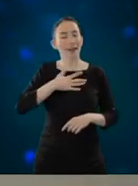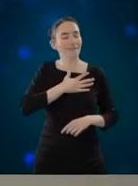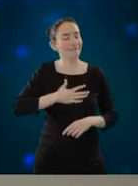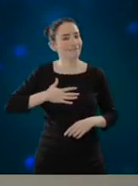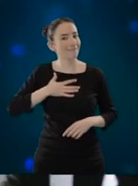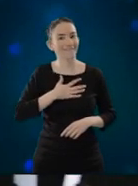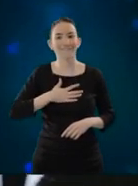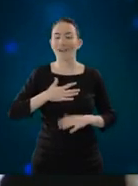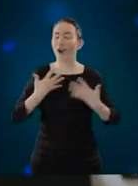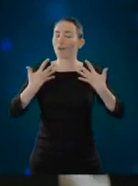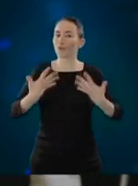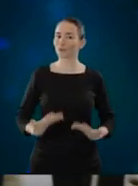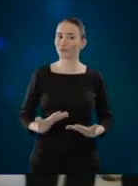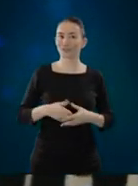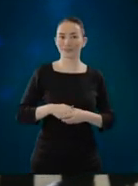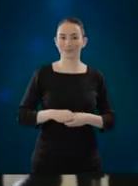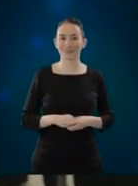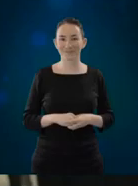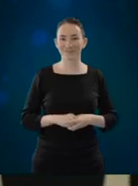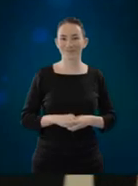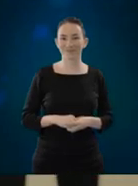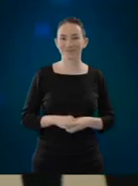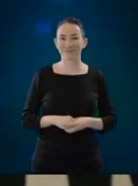se sienten muy bien con ellos mismos.